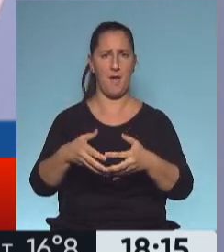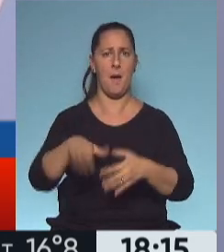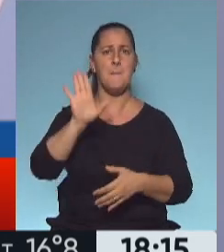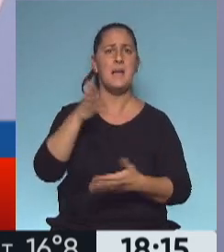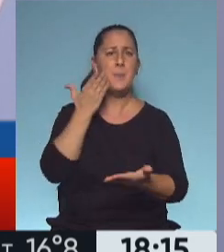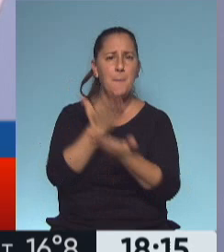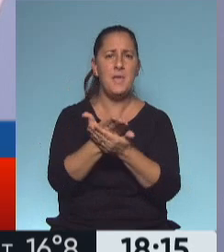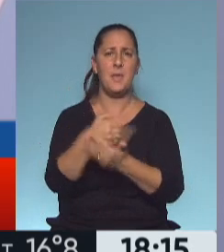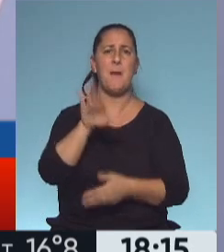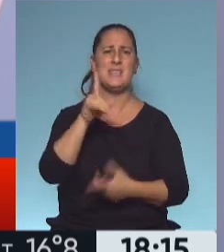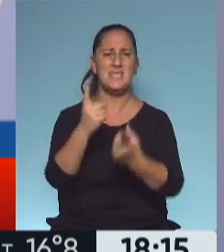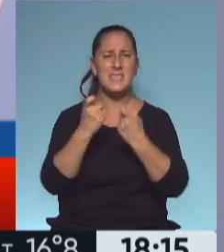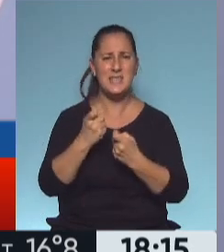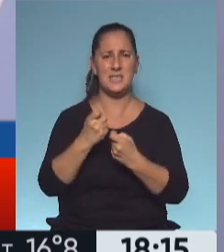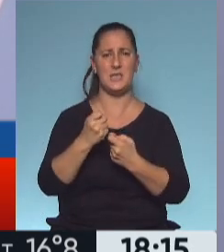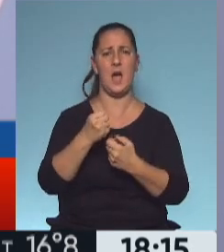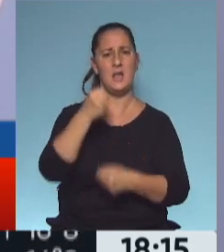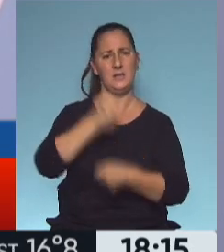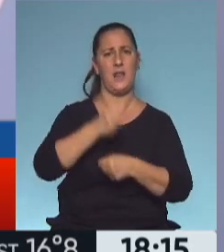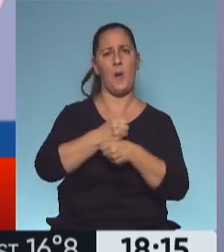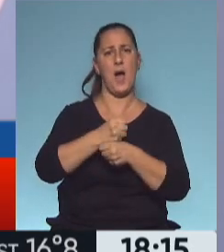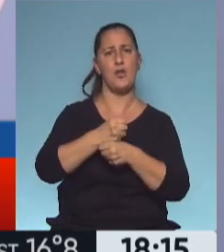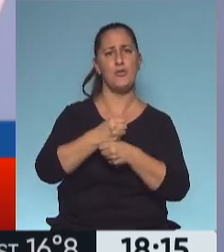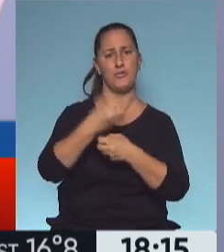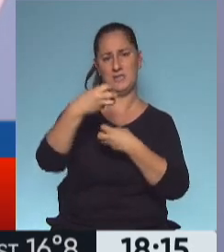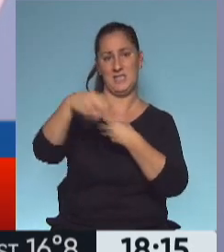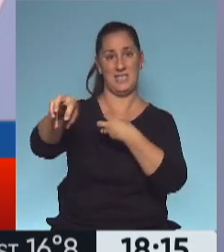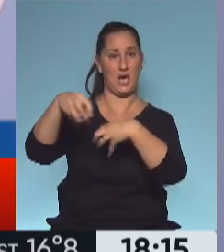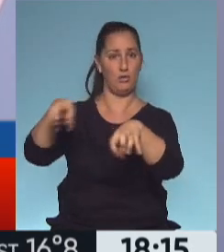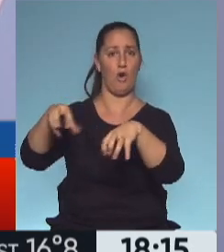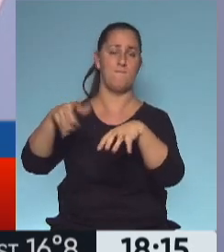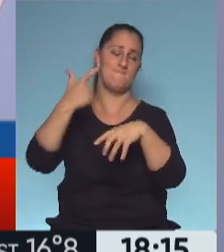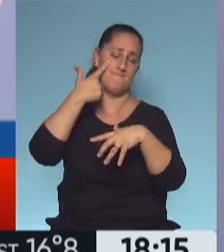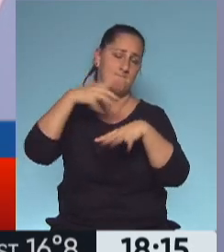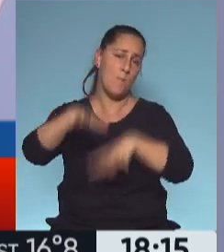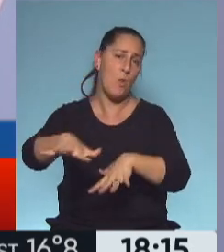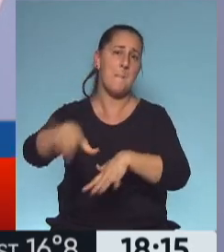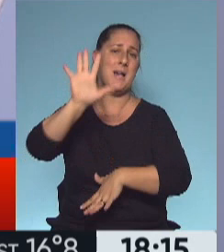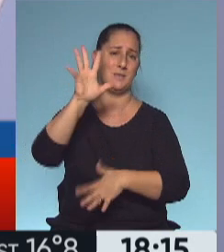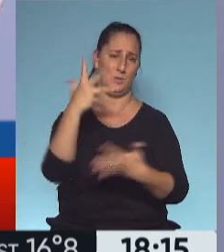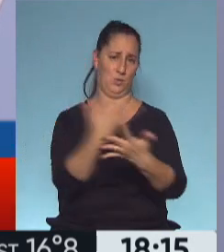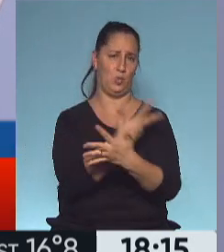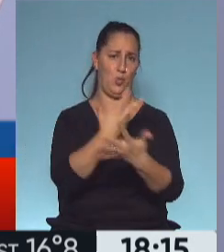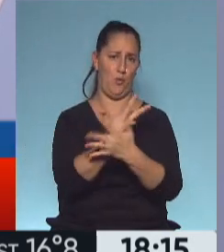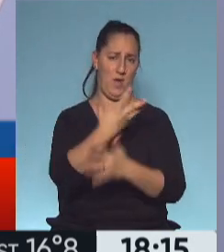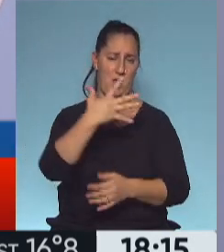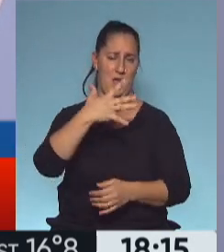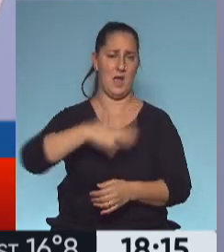demandan el trabajo que ofrecen los sectores populares y los sectores más vulnerables de nuestra